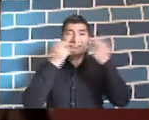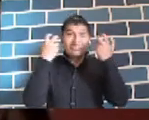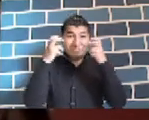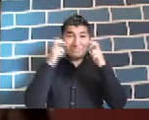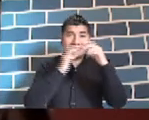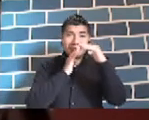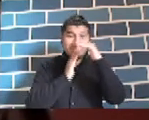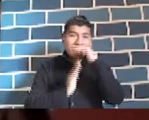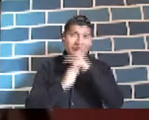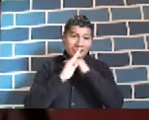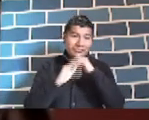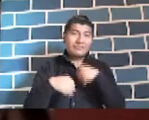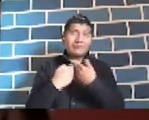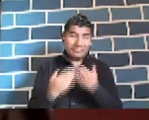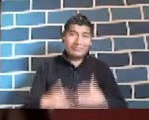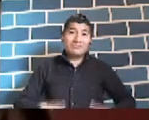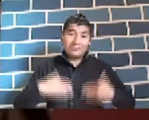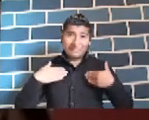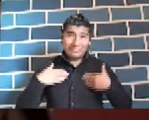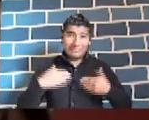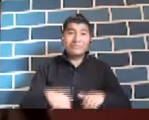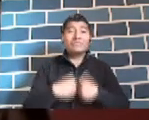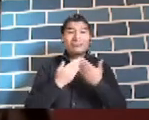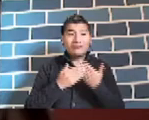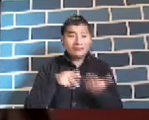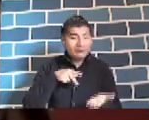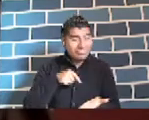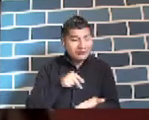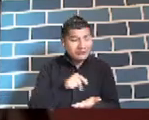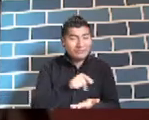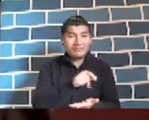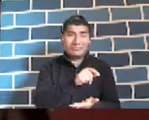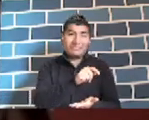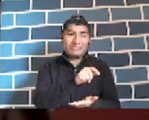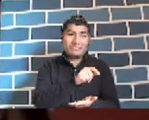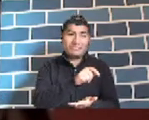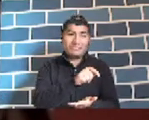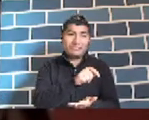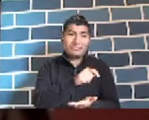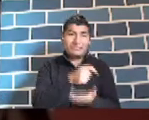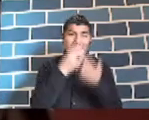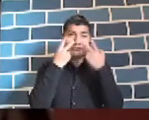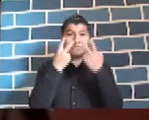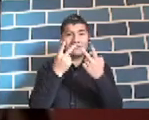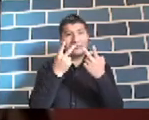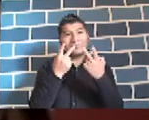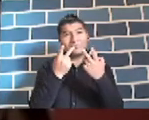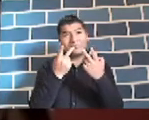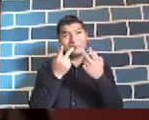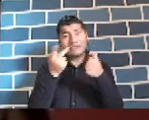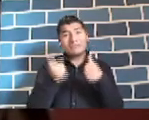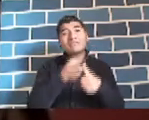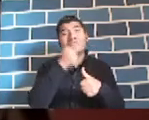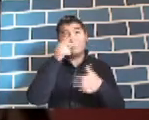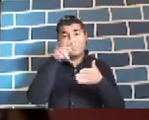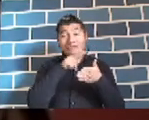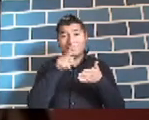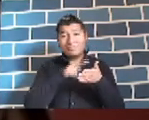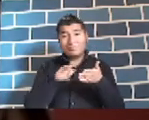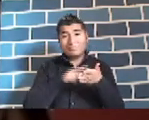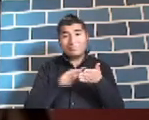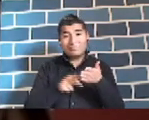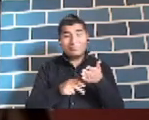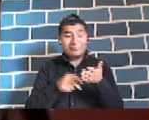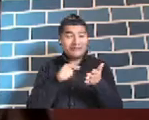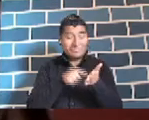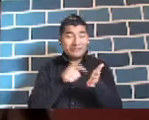cómo vivirla como irla cultivando veamos la primera lectura ese